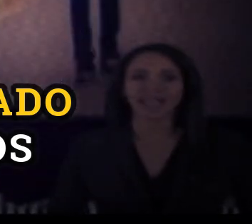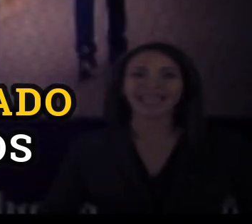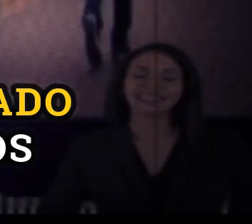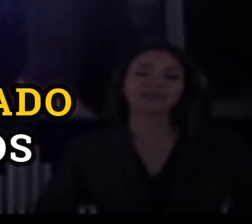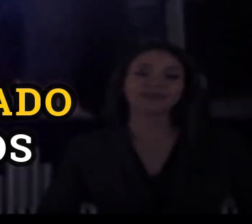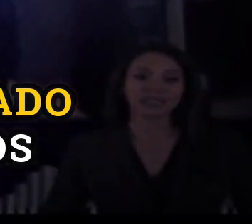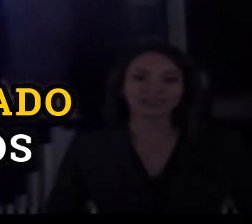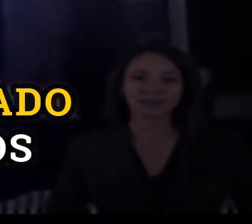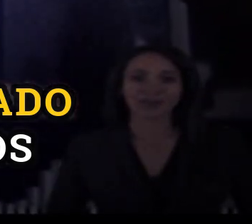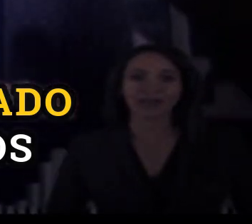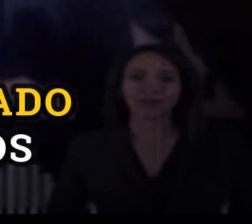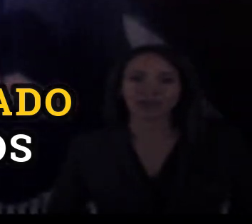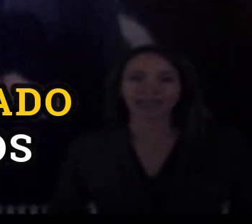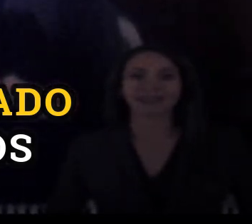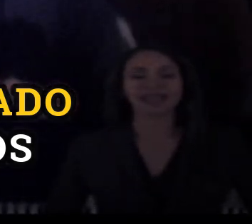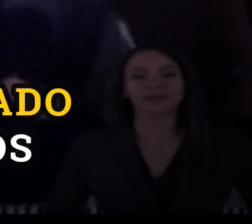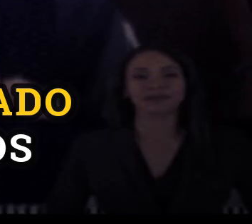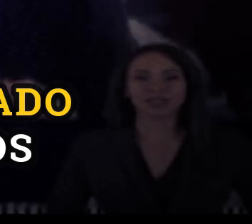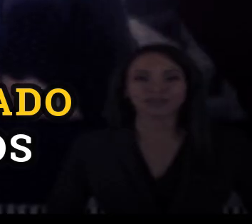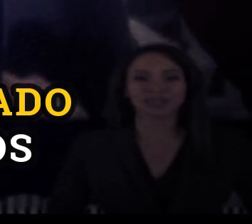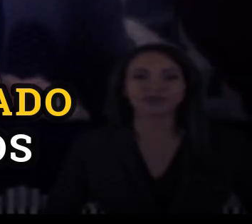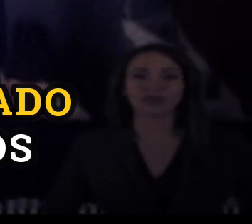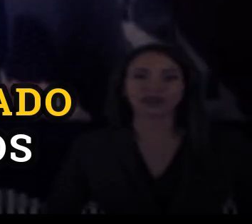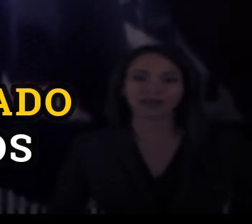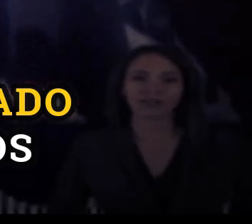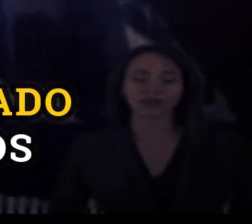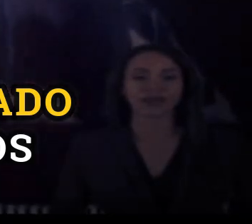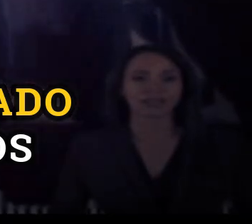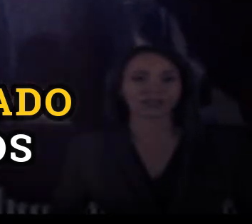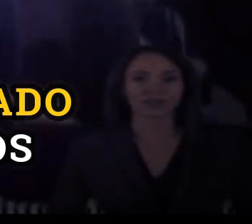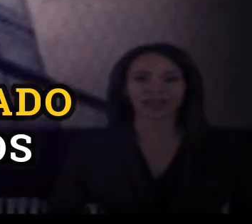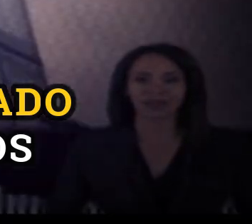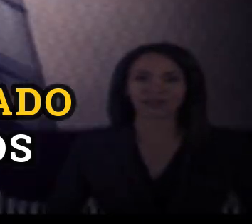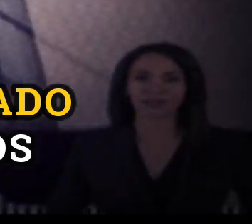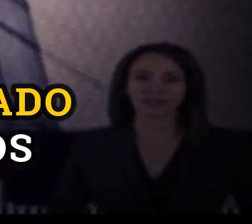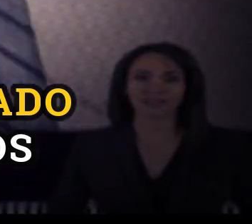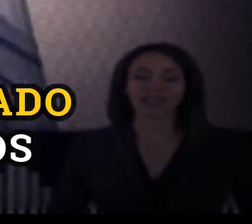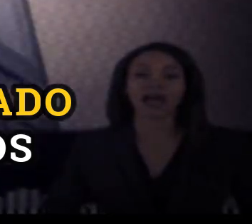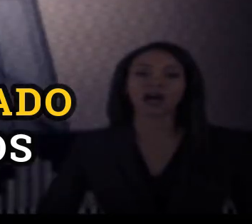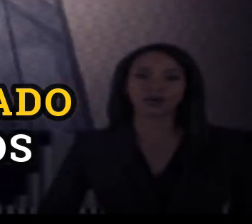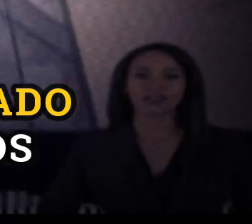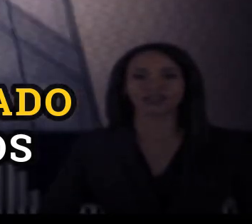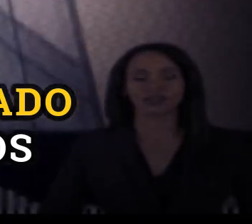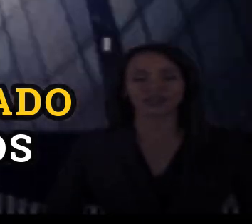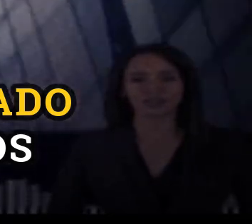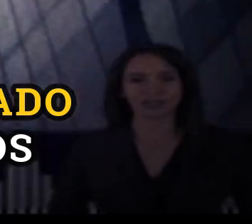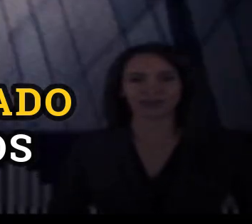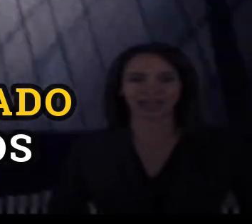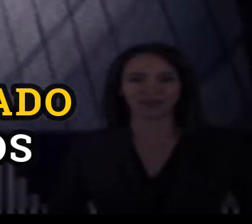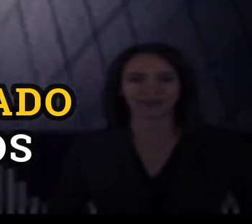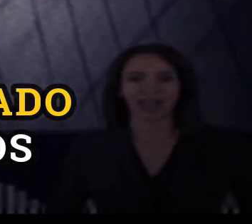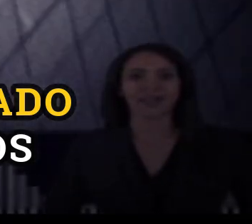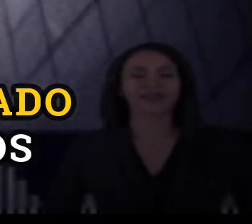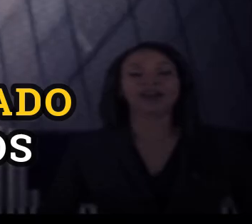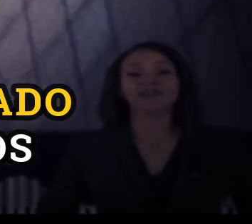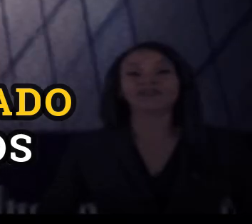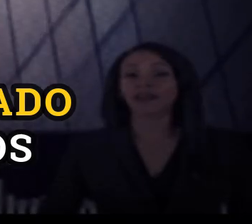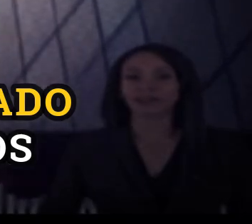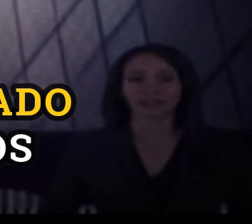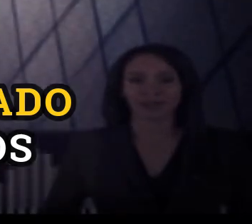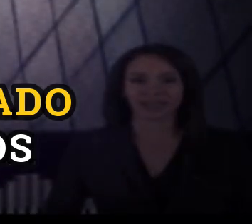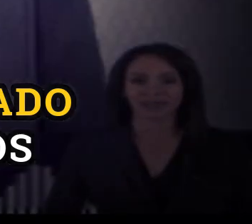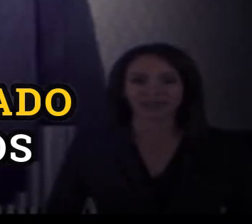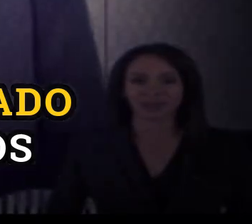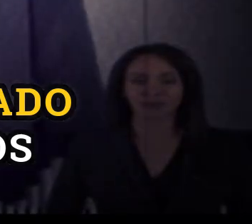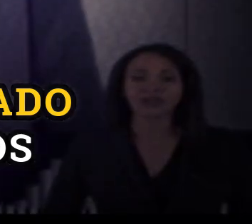en emergencia hemos visto gente durmiendo en los pasillos de hospitales muchas veces sucios en condiciones antihigiénicas y los congresistas no